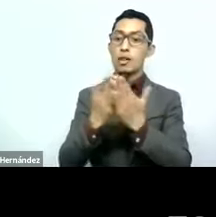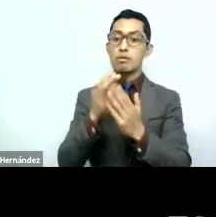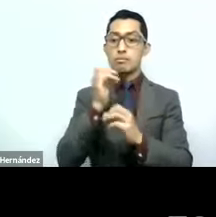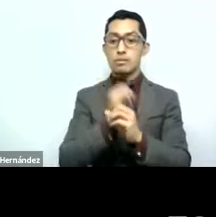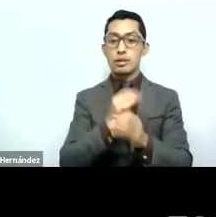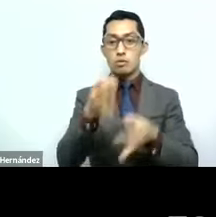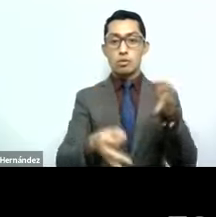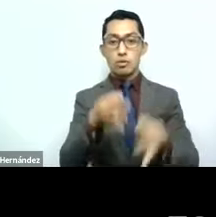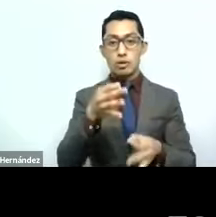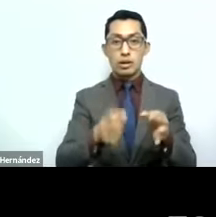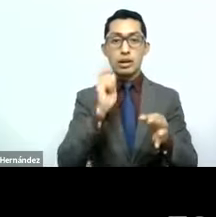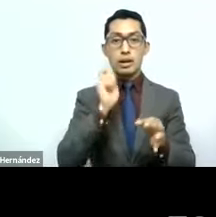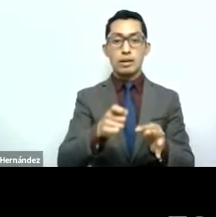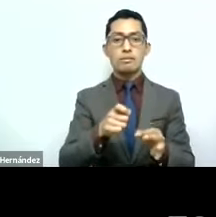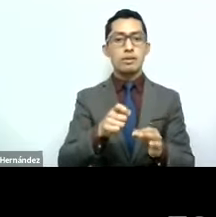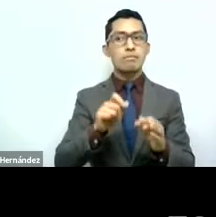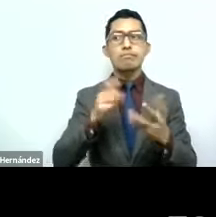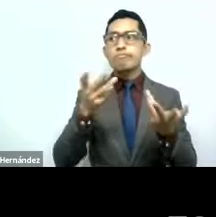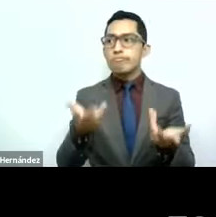ya no hay